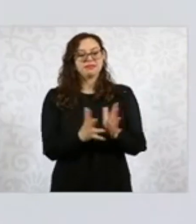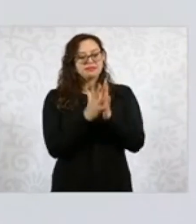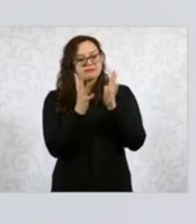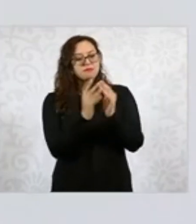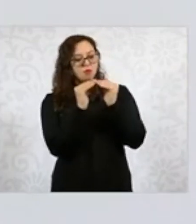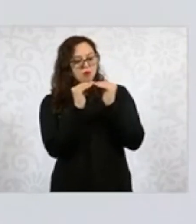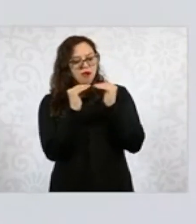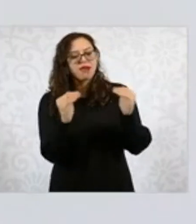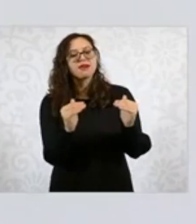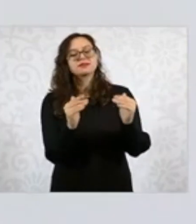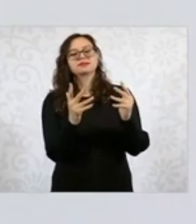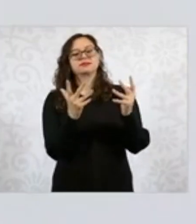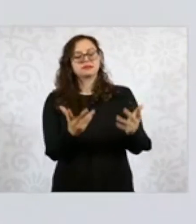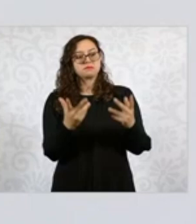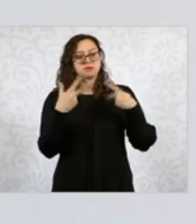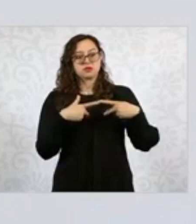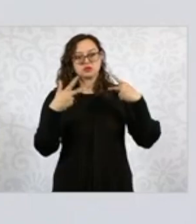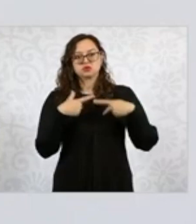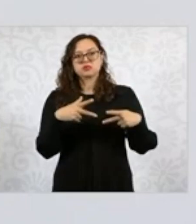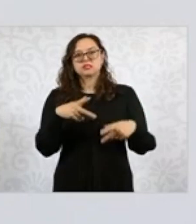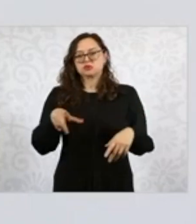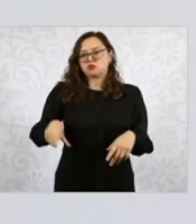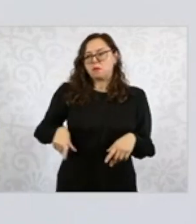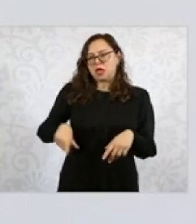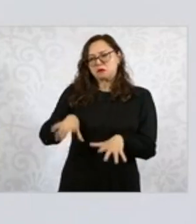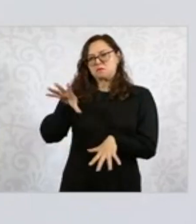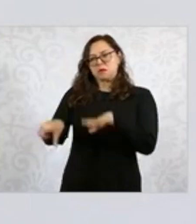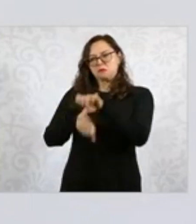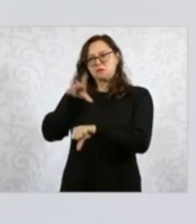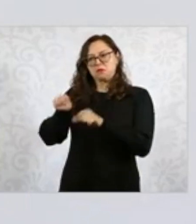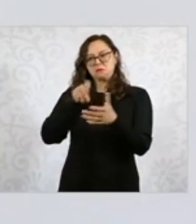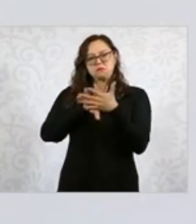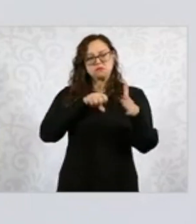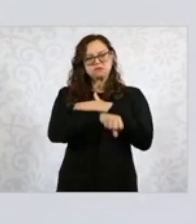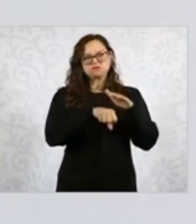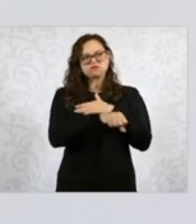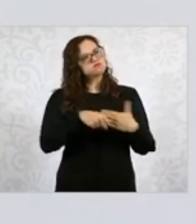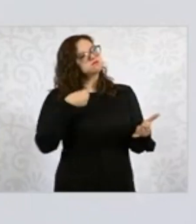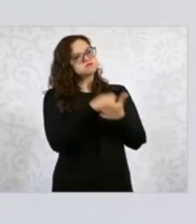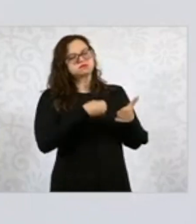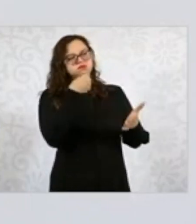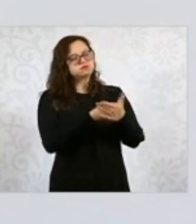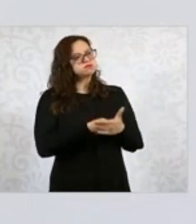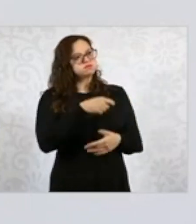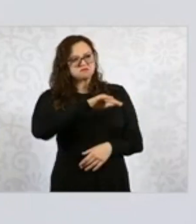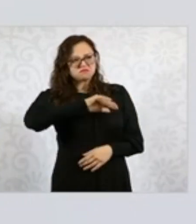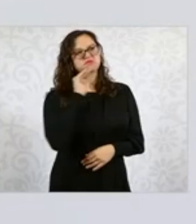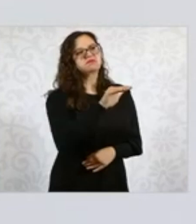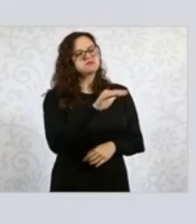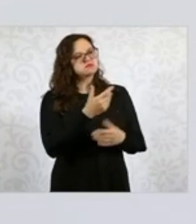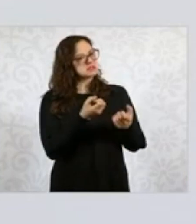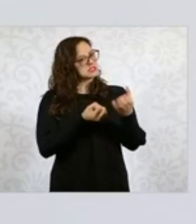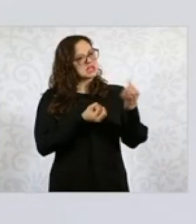de Gobernación ofreció este miércoles una disculpa pública en nombre del Estado por la represión del 2 de octubre del 68 en